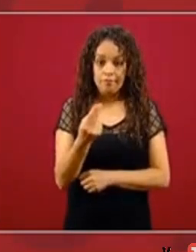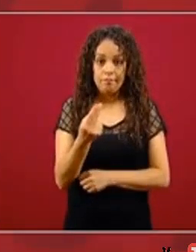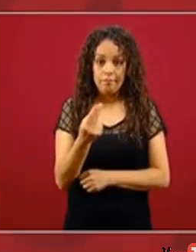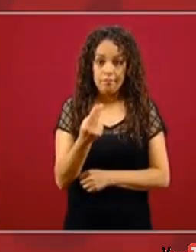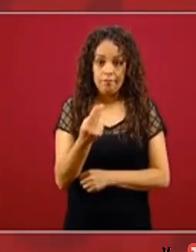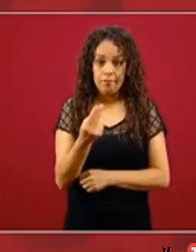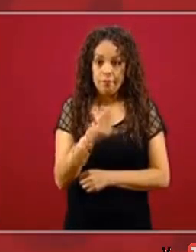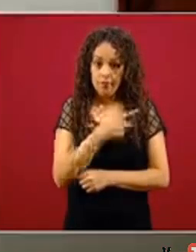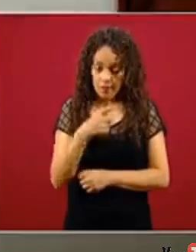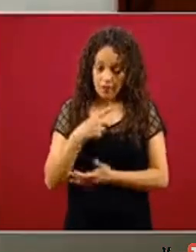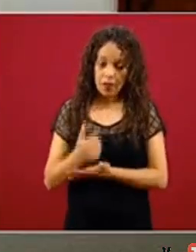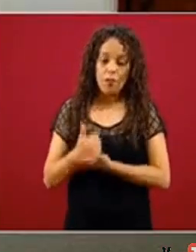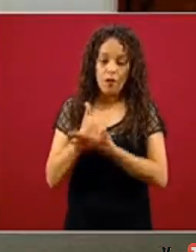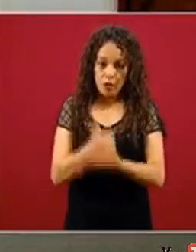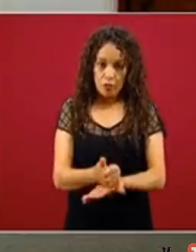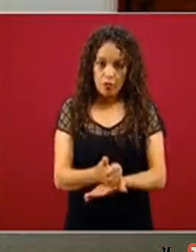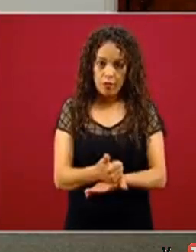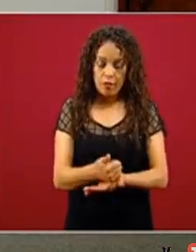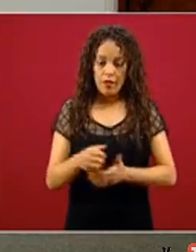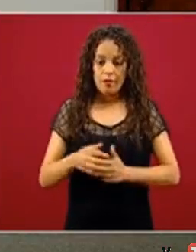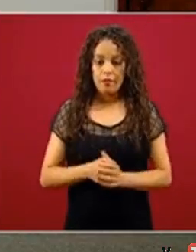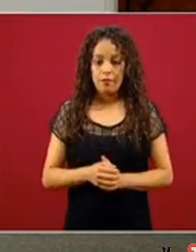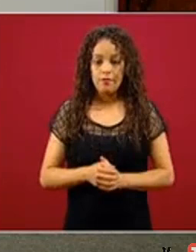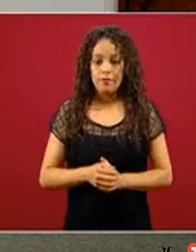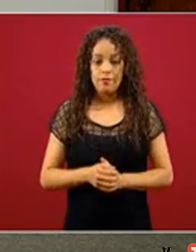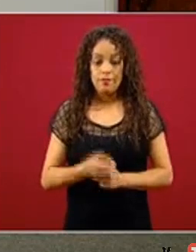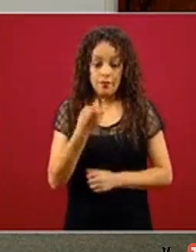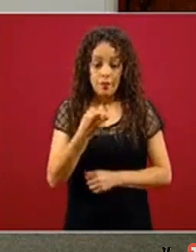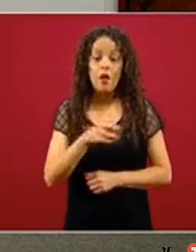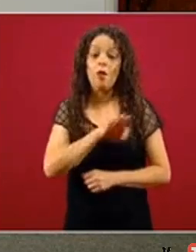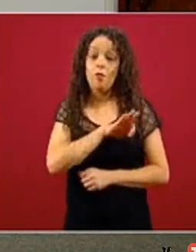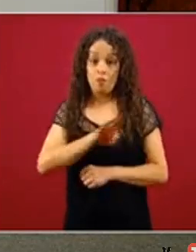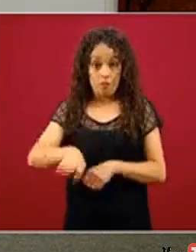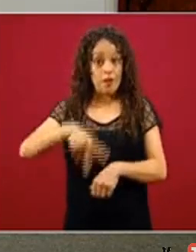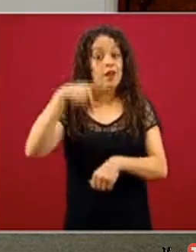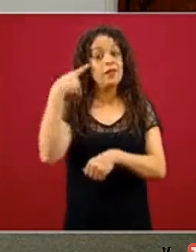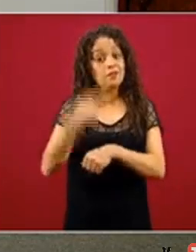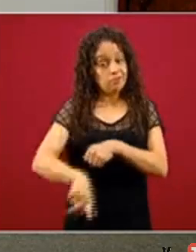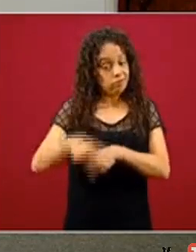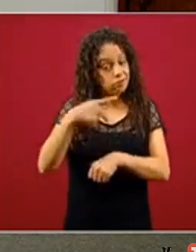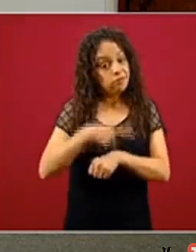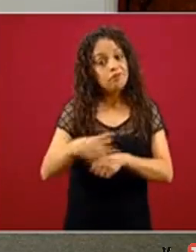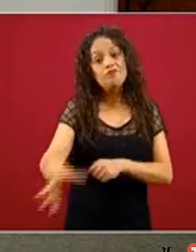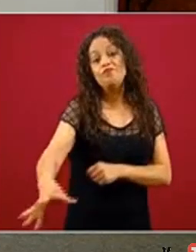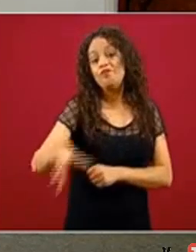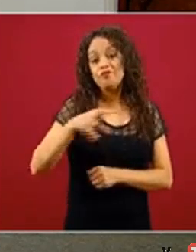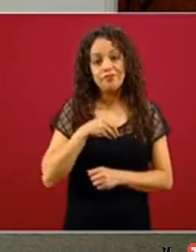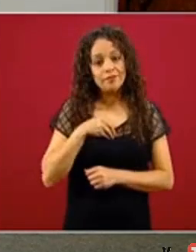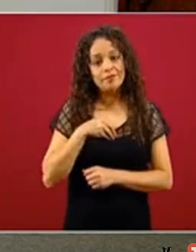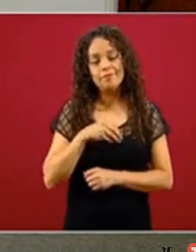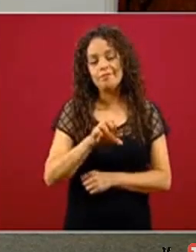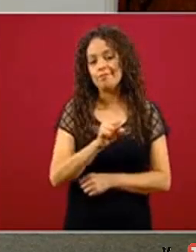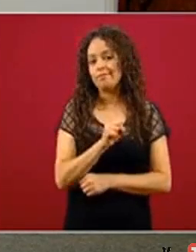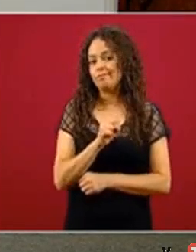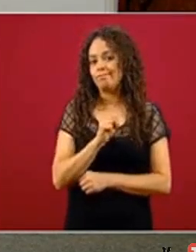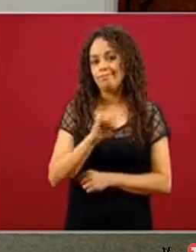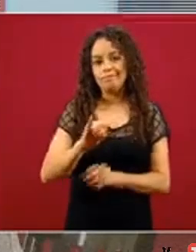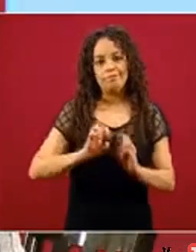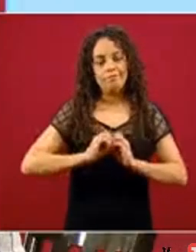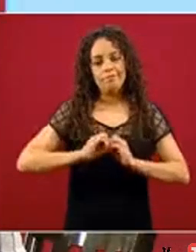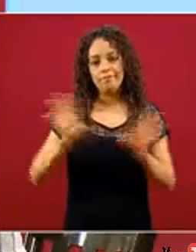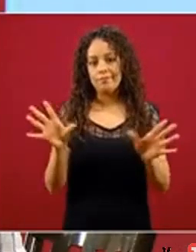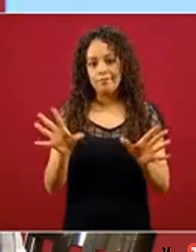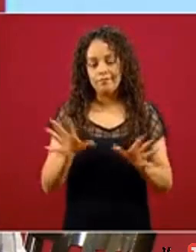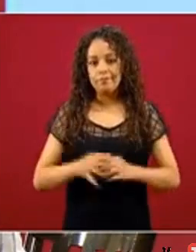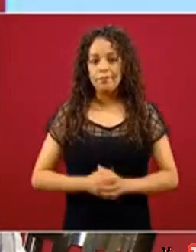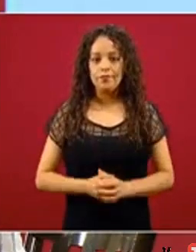condiciones. Que eso puede significar riesgo de contagio de COVID, definitivamente puede